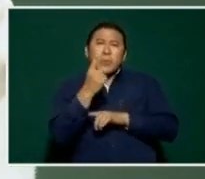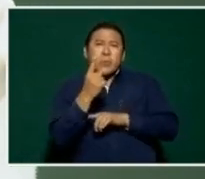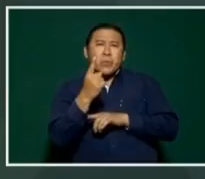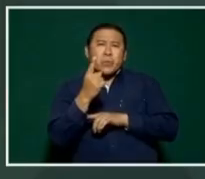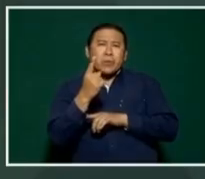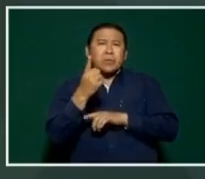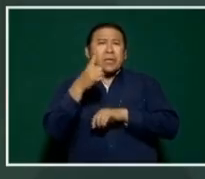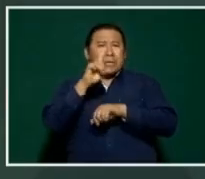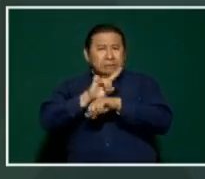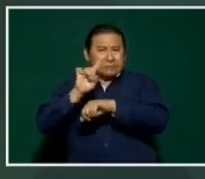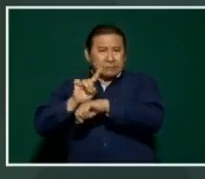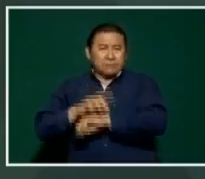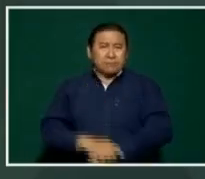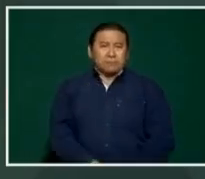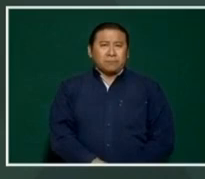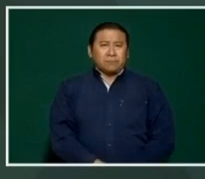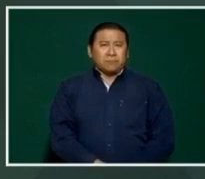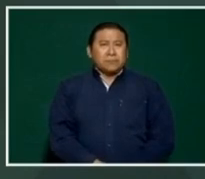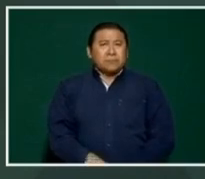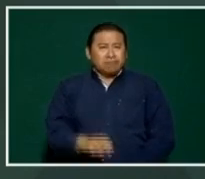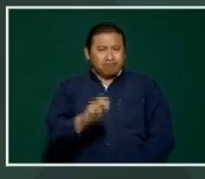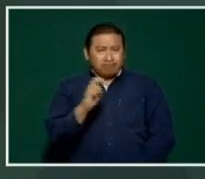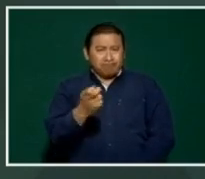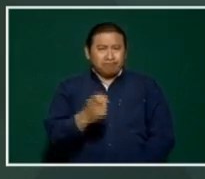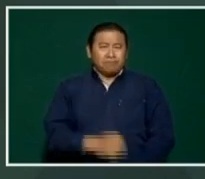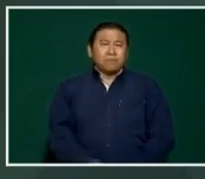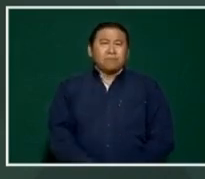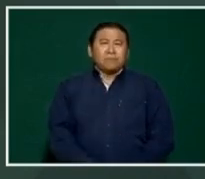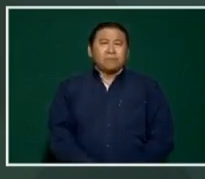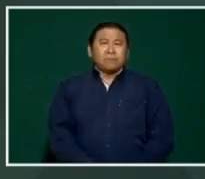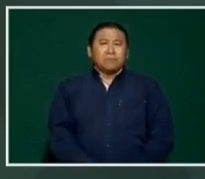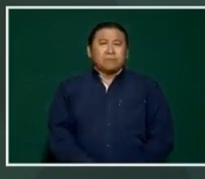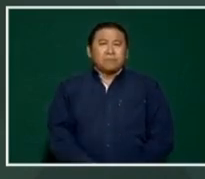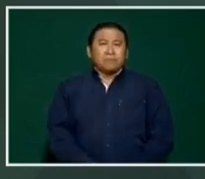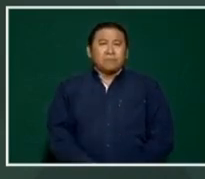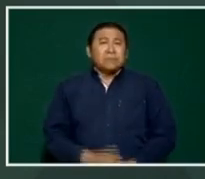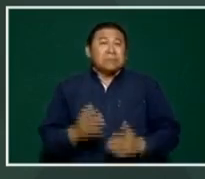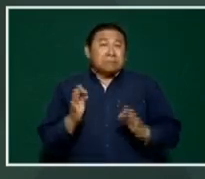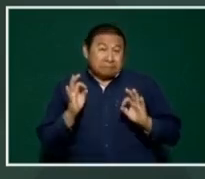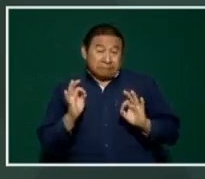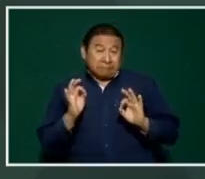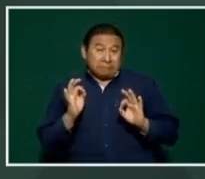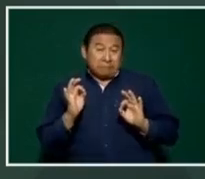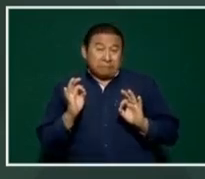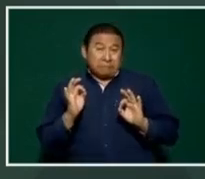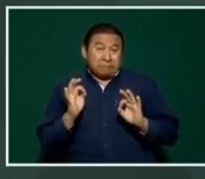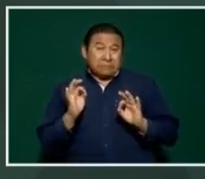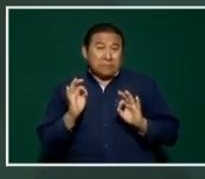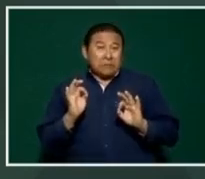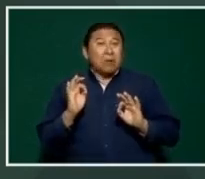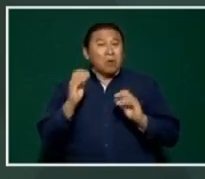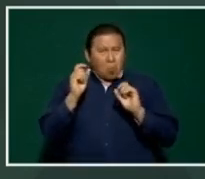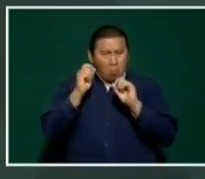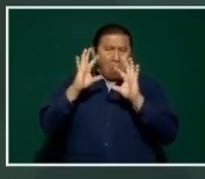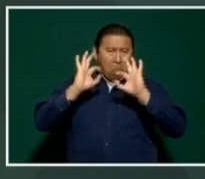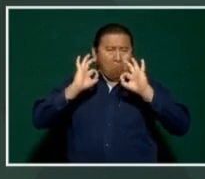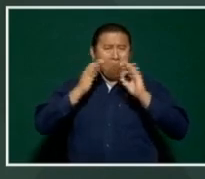diarios esto es bastante alentador